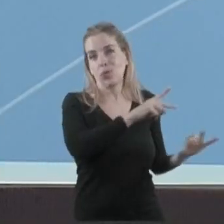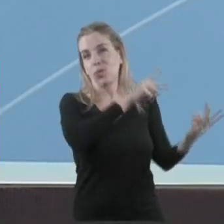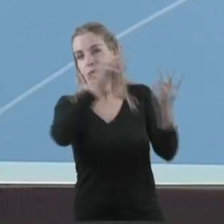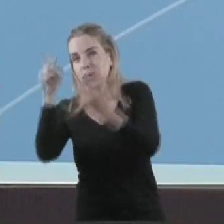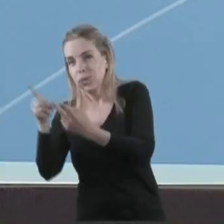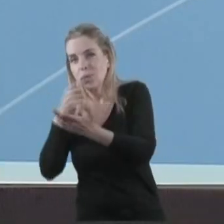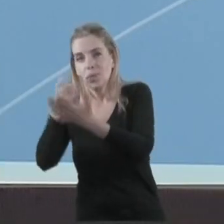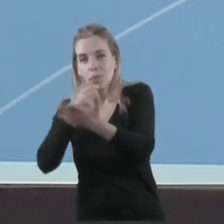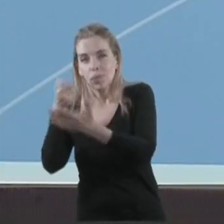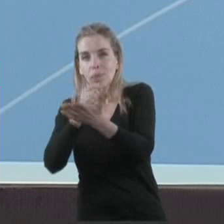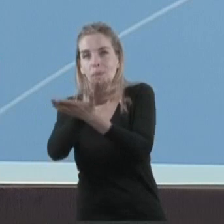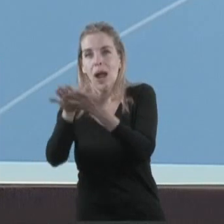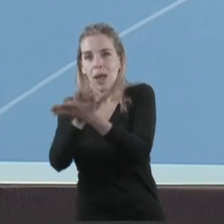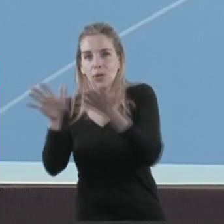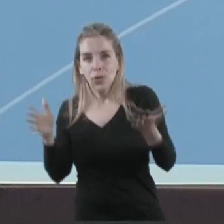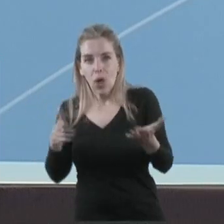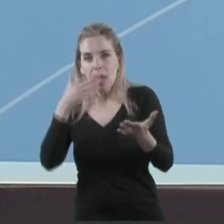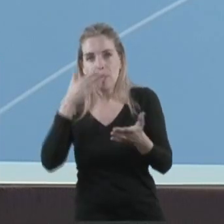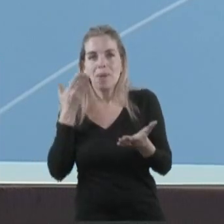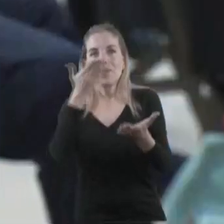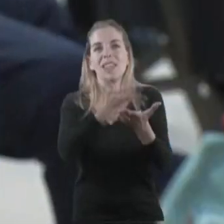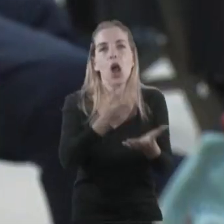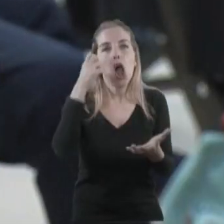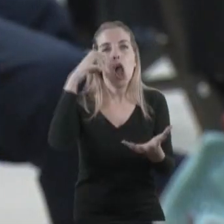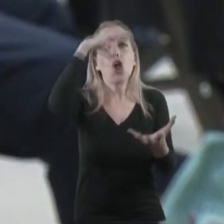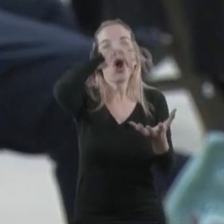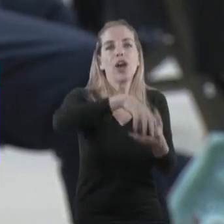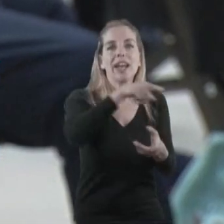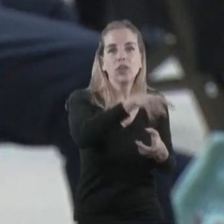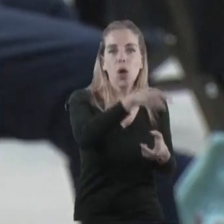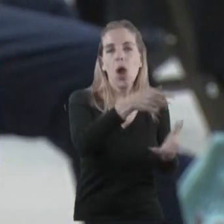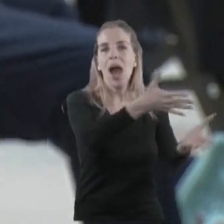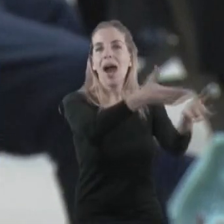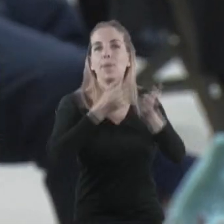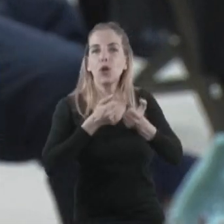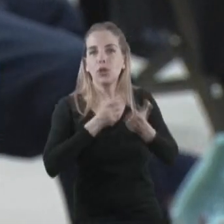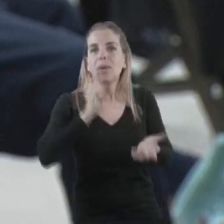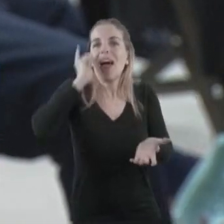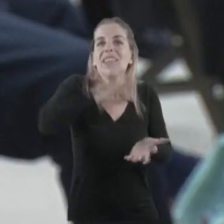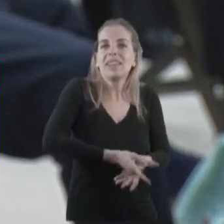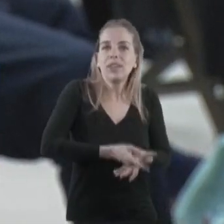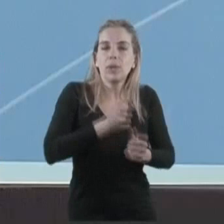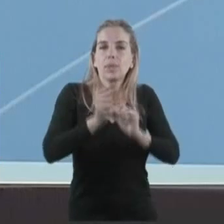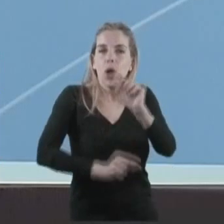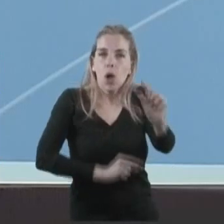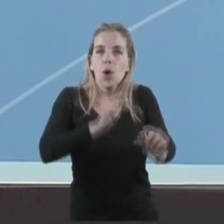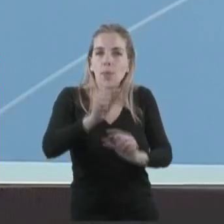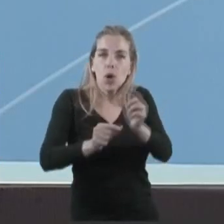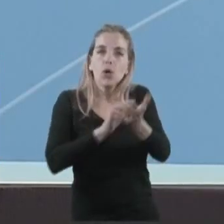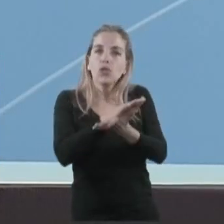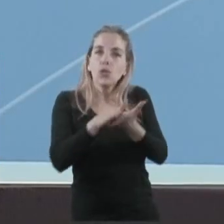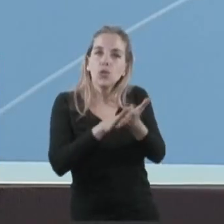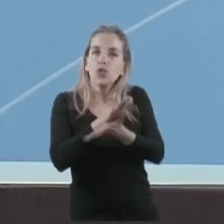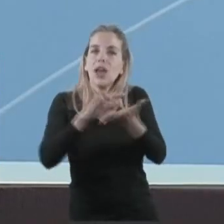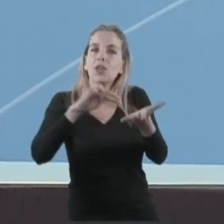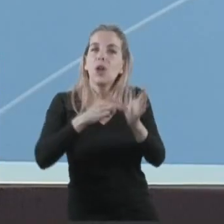posible para que el Congreso nos dé las condiciones para tomar las medidas que había que tomar para poder ir limpiando, resolviendo parte de ese